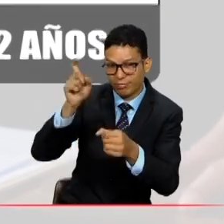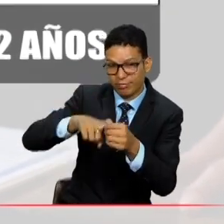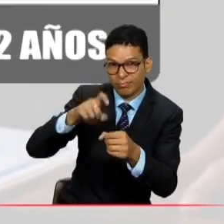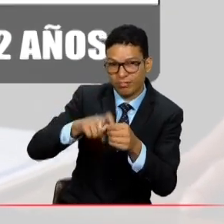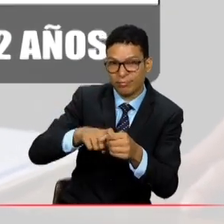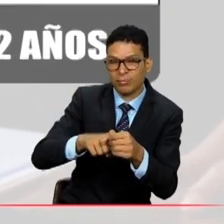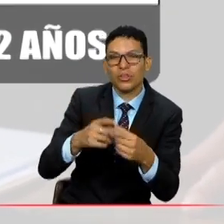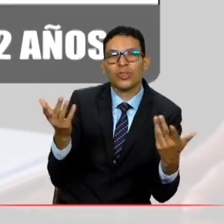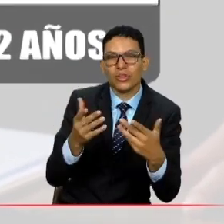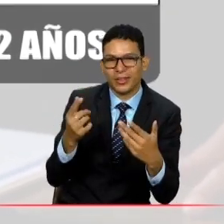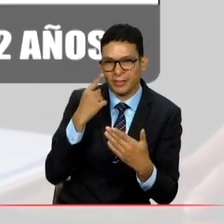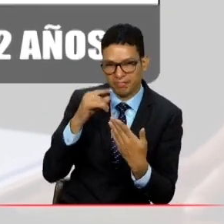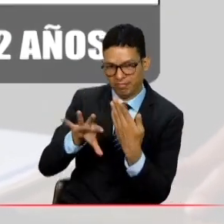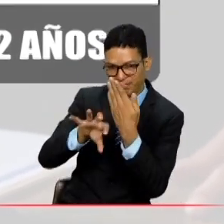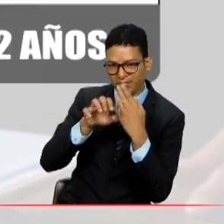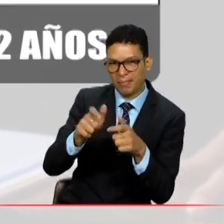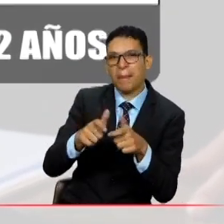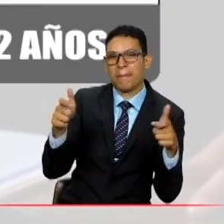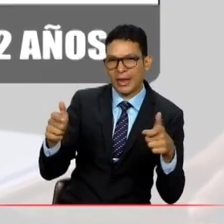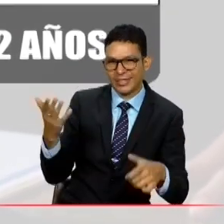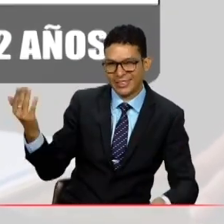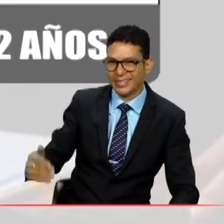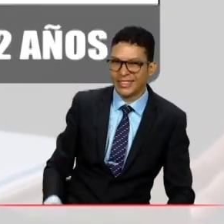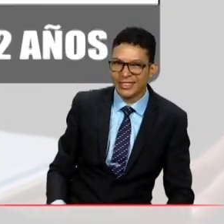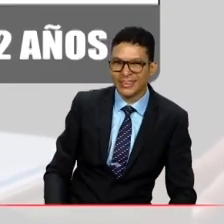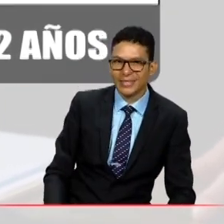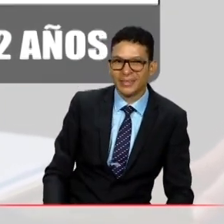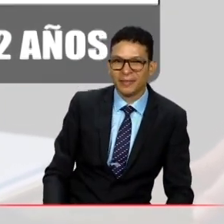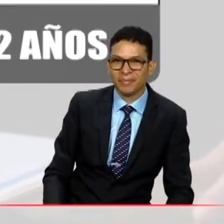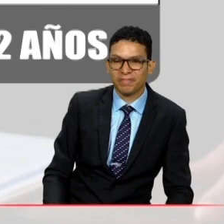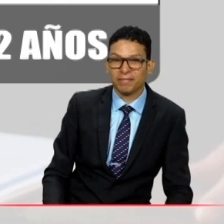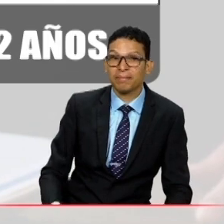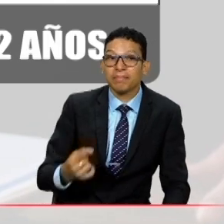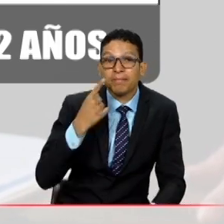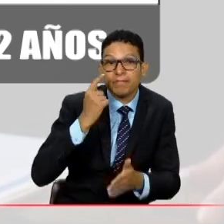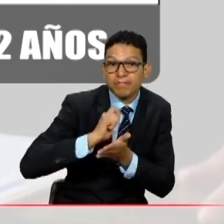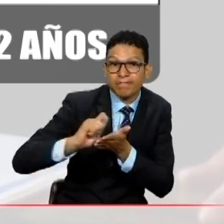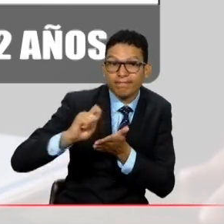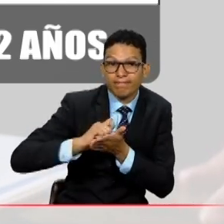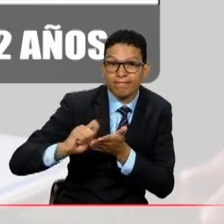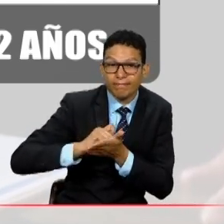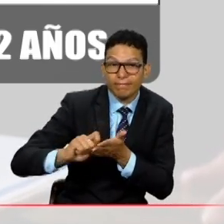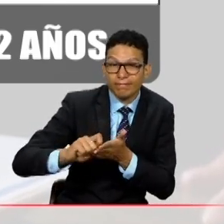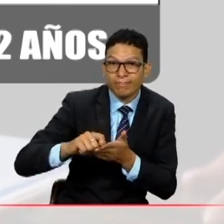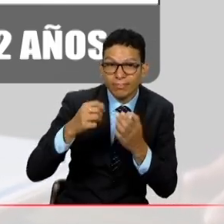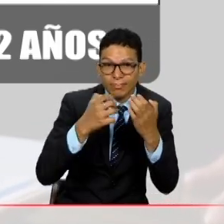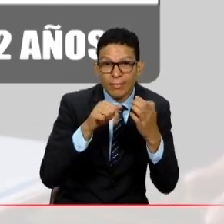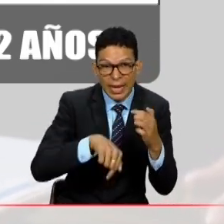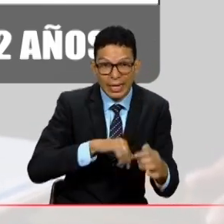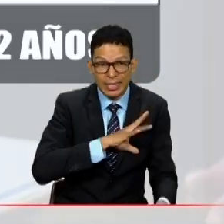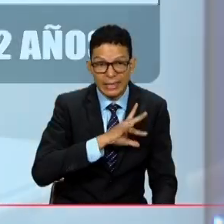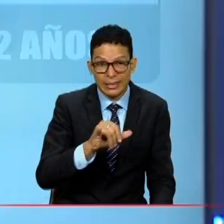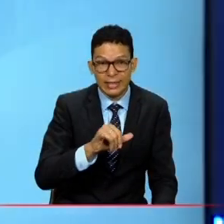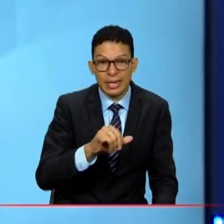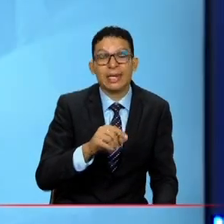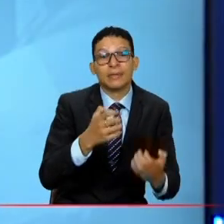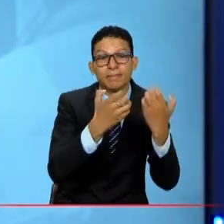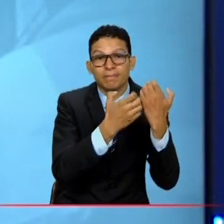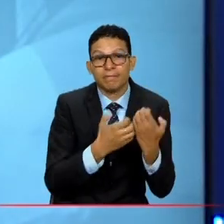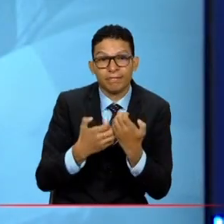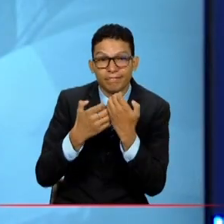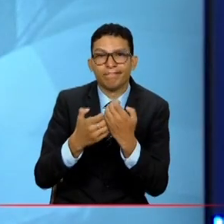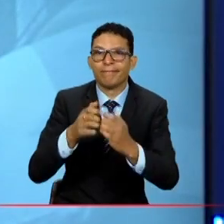informes en el código QR que aparece en pantalla y tome nota porque M Cali también anuncia que habrá